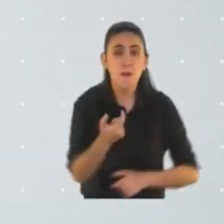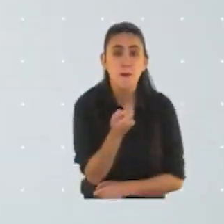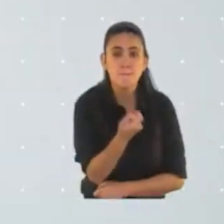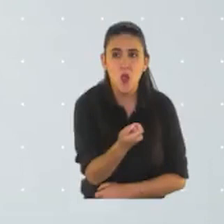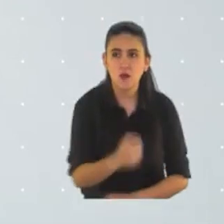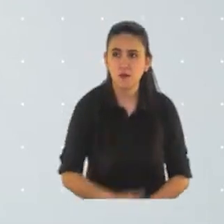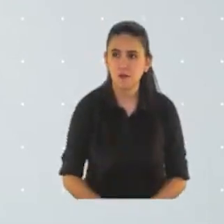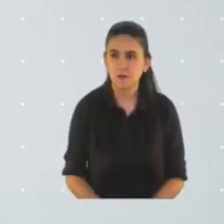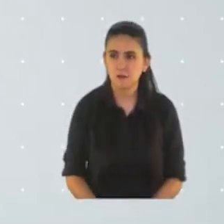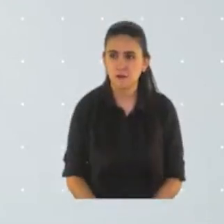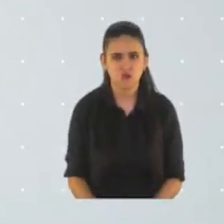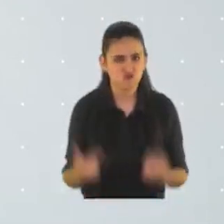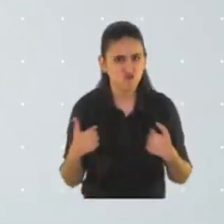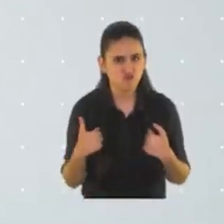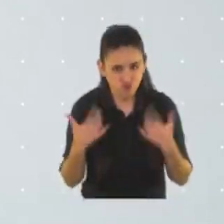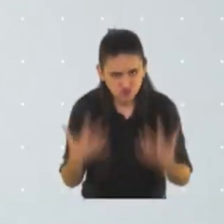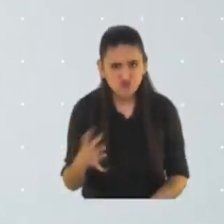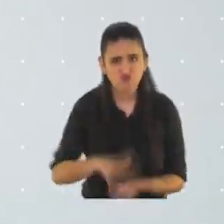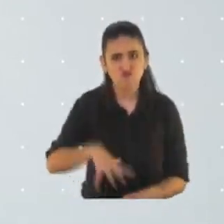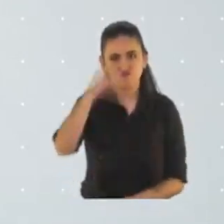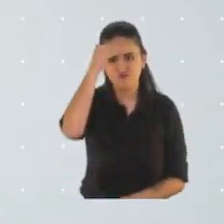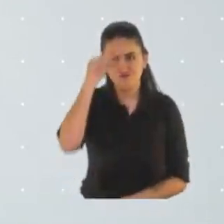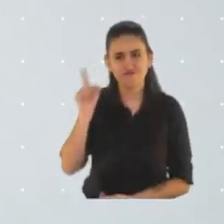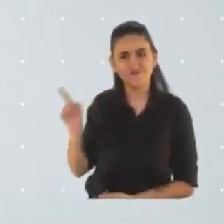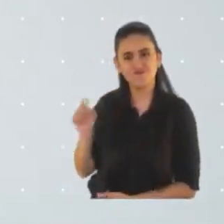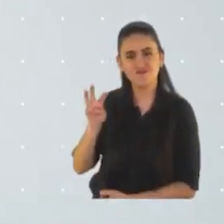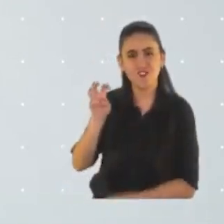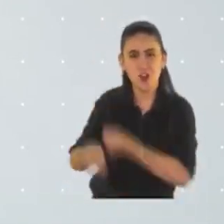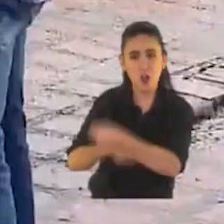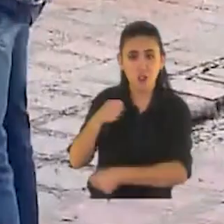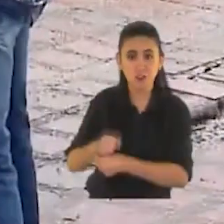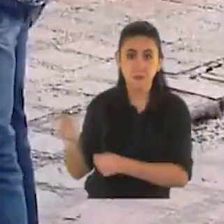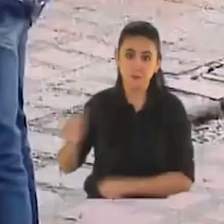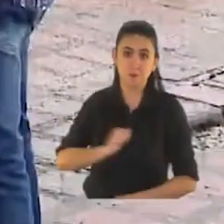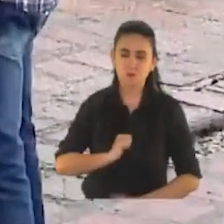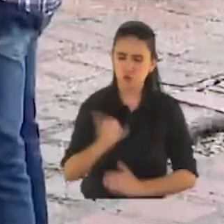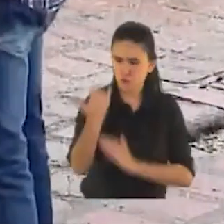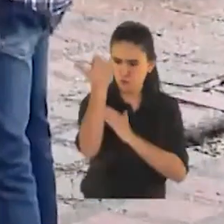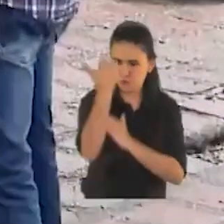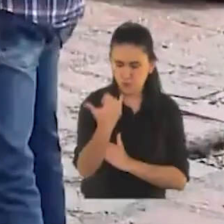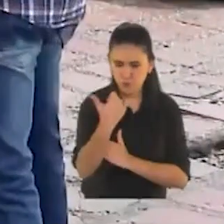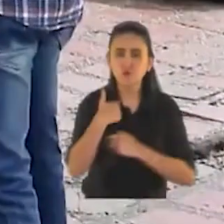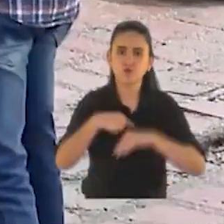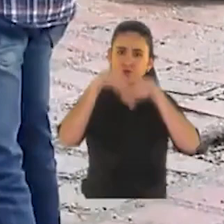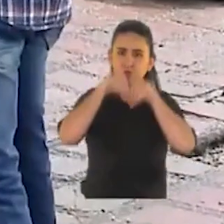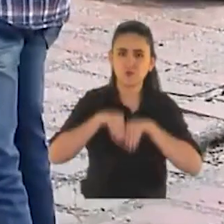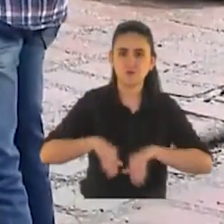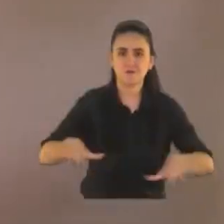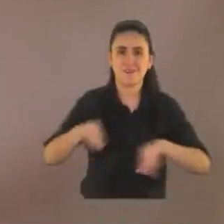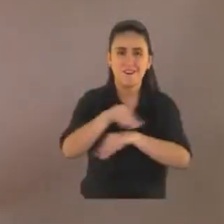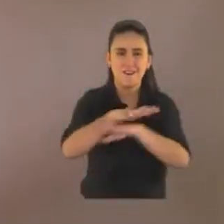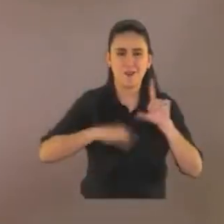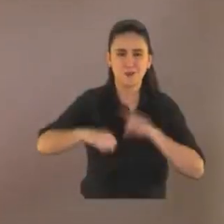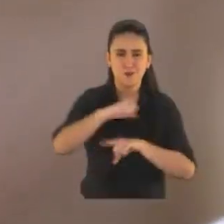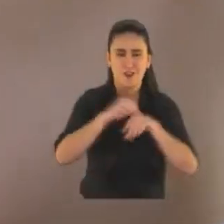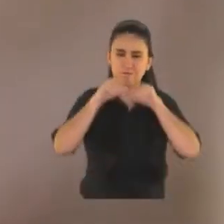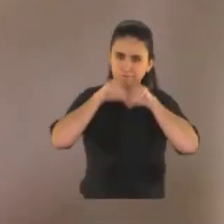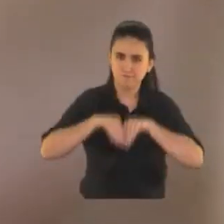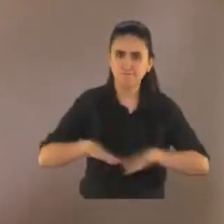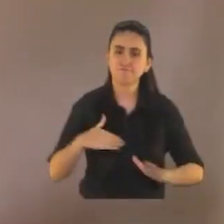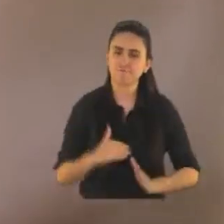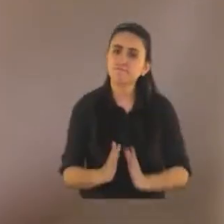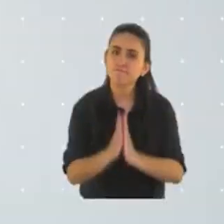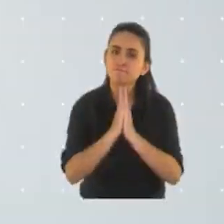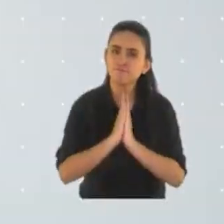Yo quiero aprender Nicolás Castro de ocho años publicó este video con la ayuda de sus padres en redes sociales Haciendo un